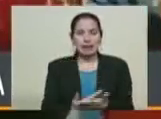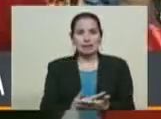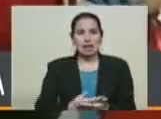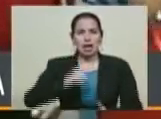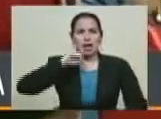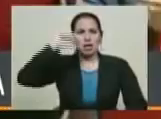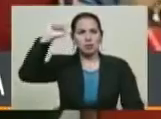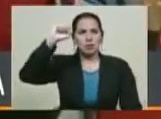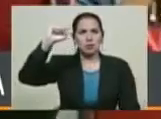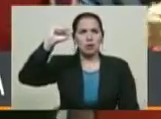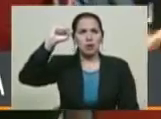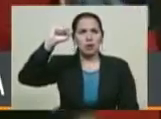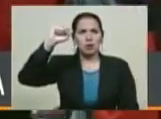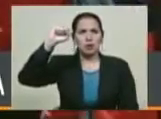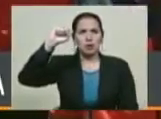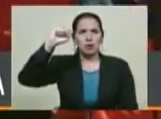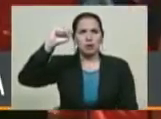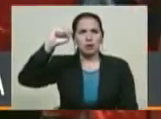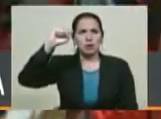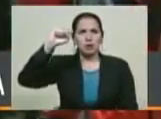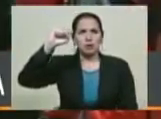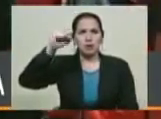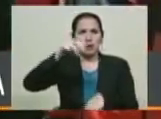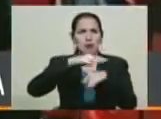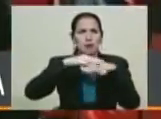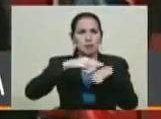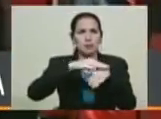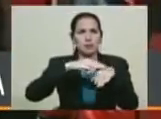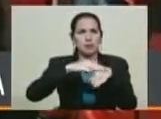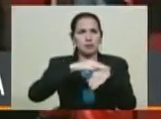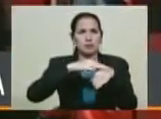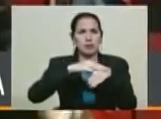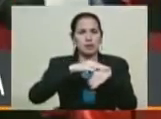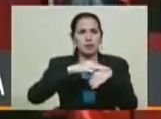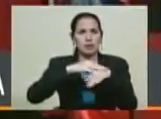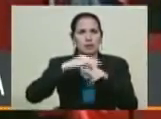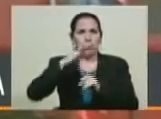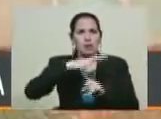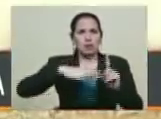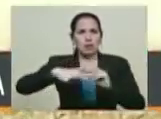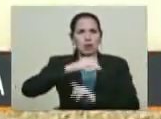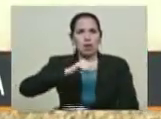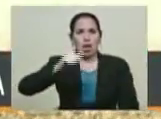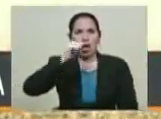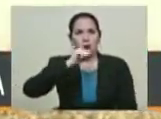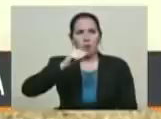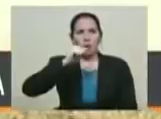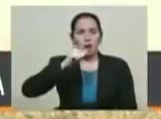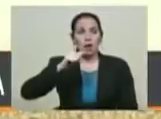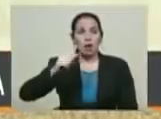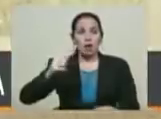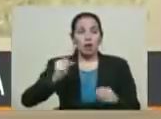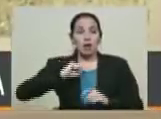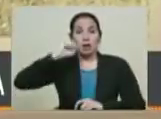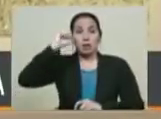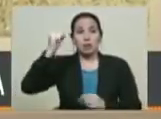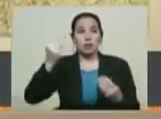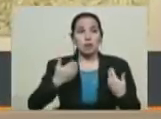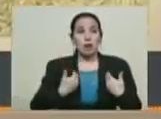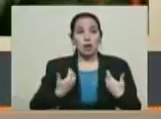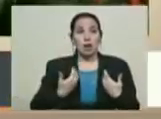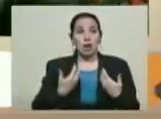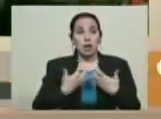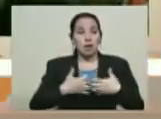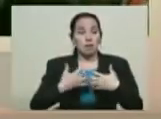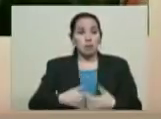viva el Ministerio Ecosocialismo y Agua. Que viva Hidrocapital. Muchas gracias. Adelante,